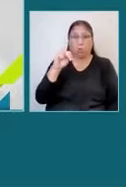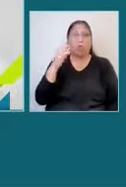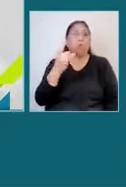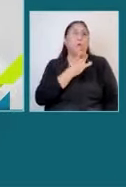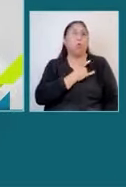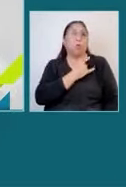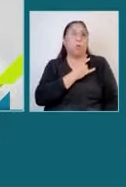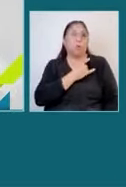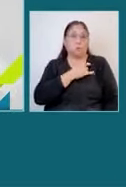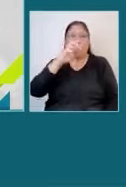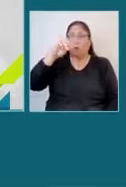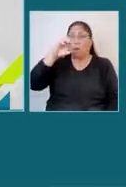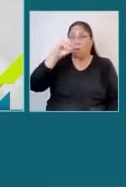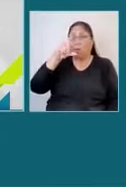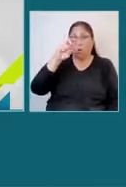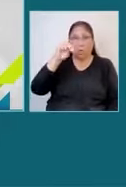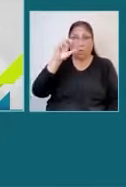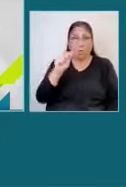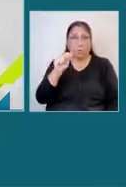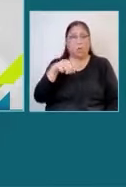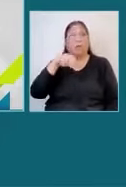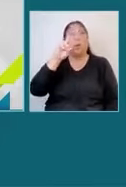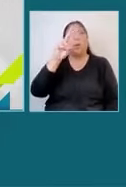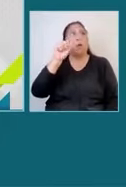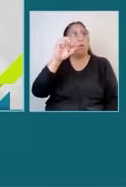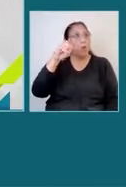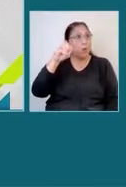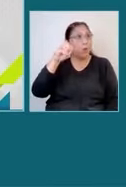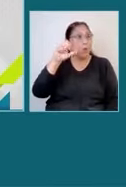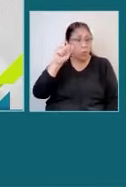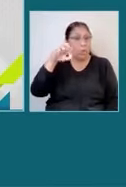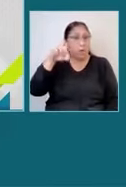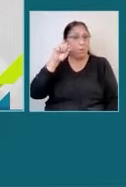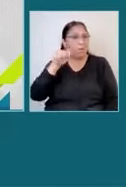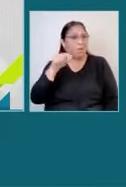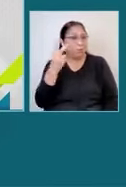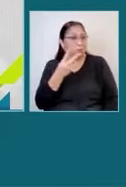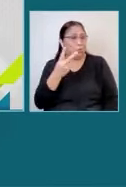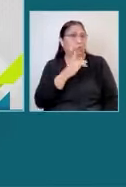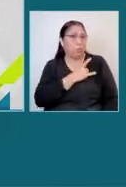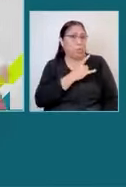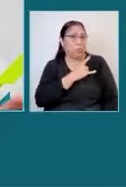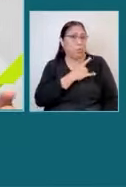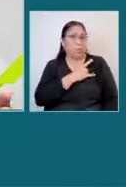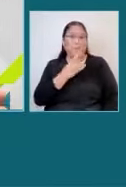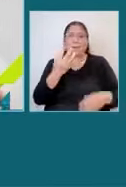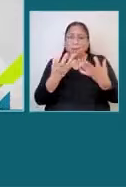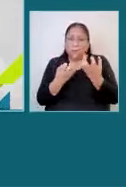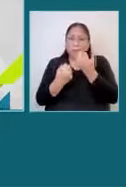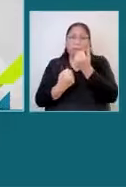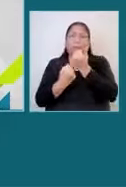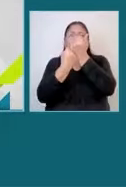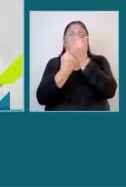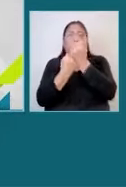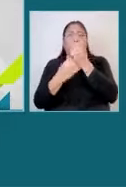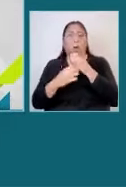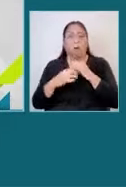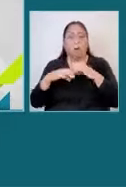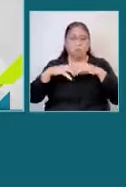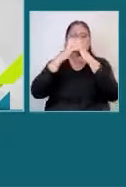Universidad Agraria La Molina y la UNAP, que buscan fortalecer las capacidades de las